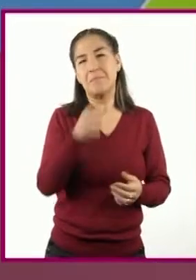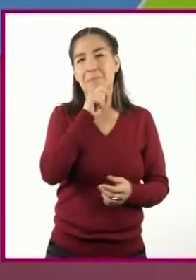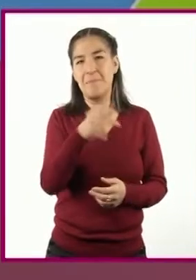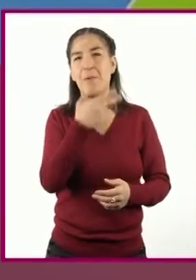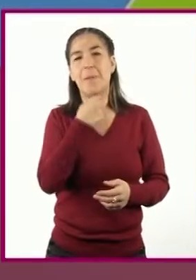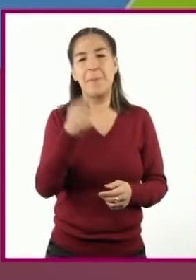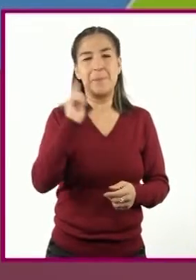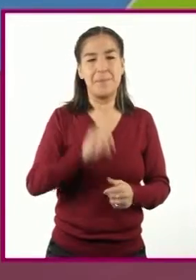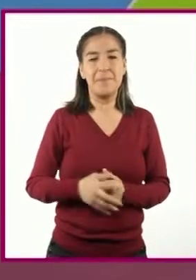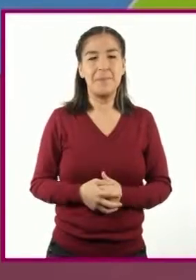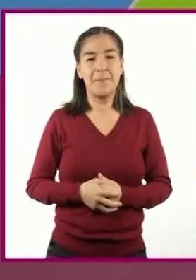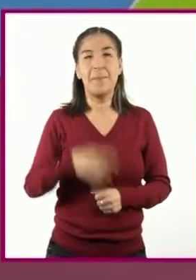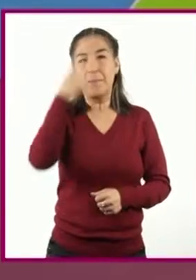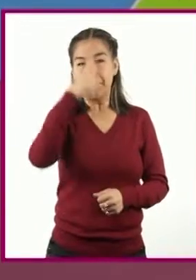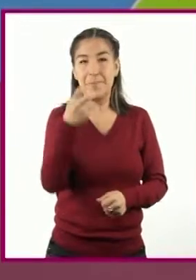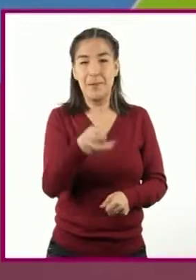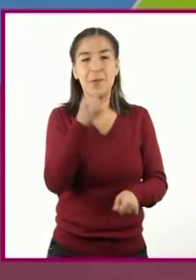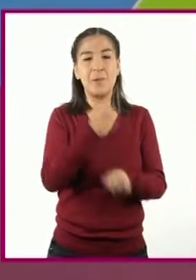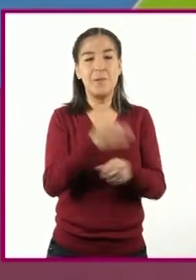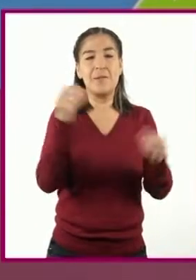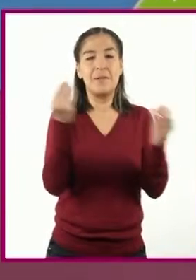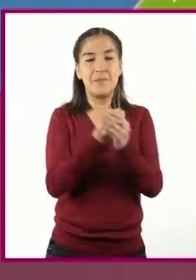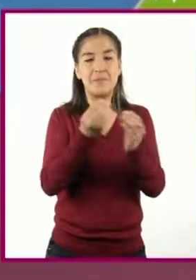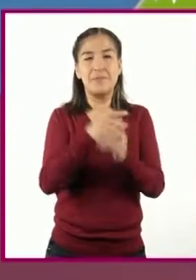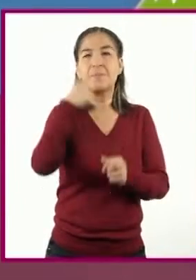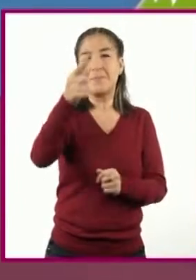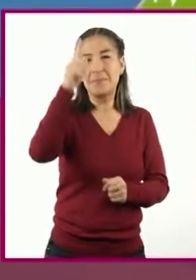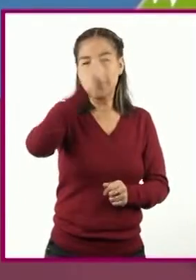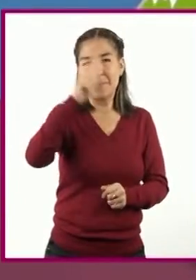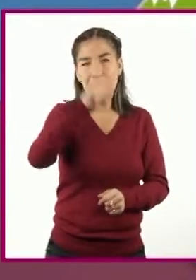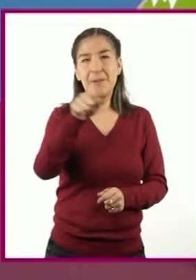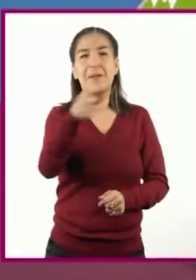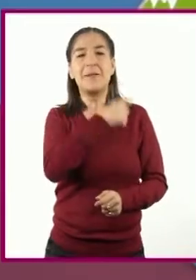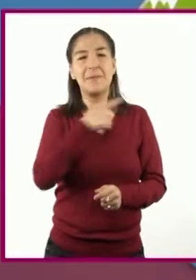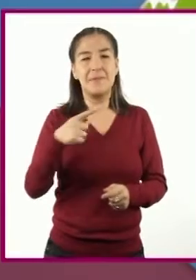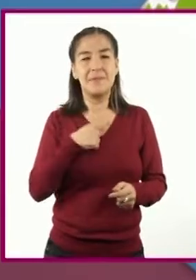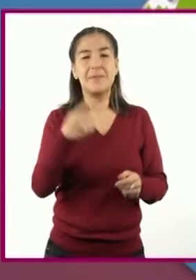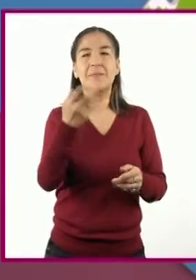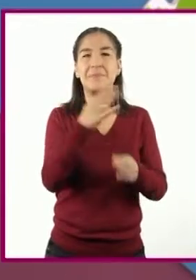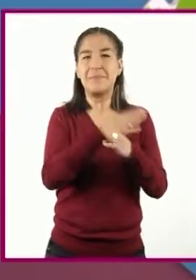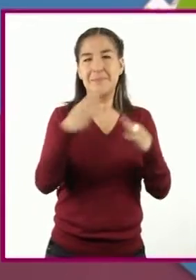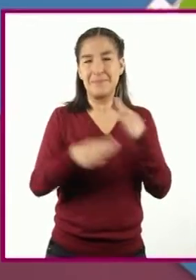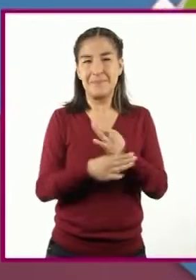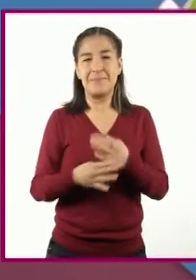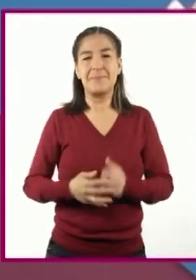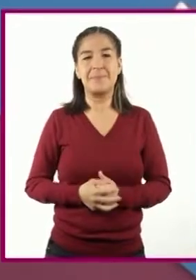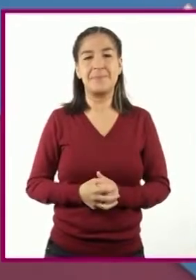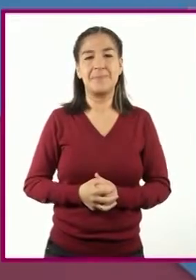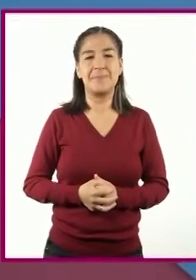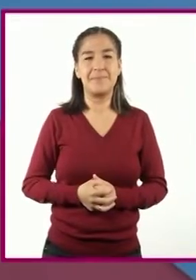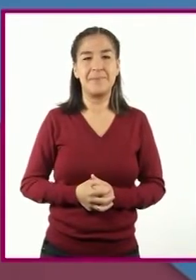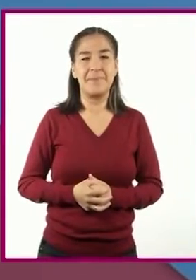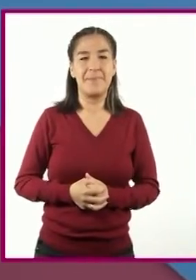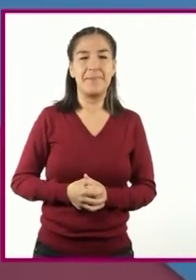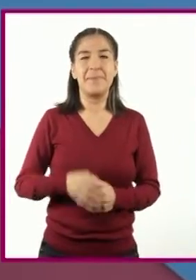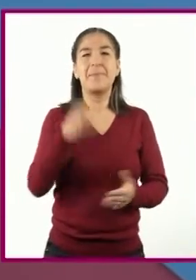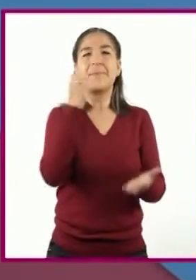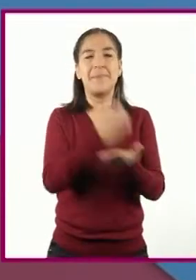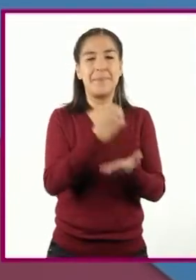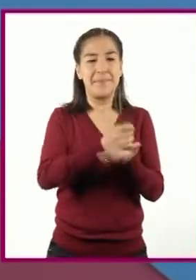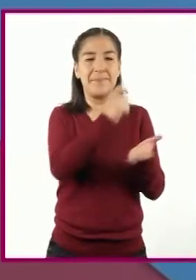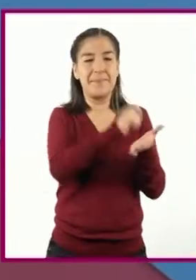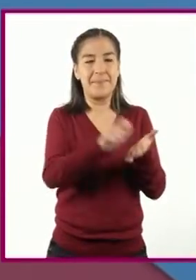maestros. Para esta sesión, les recomendamos que tengan a la mano los siguientes materiales: cuaderno de